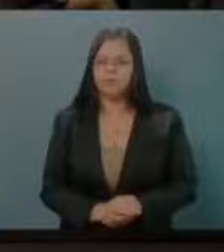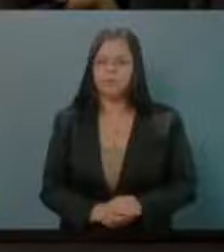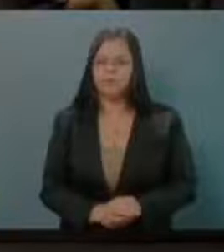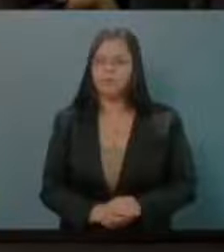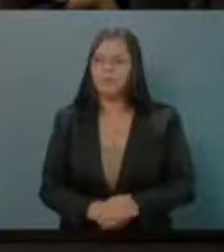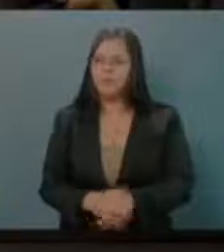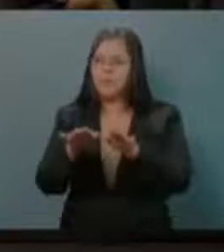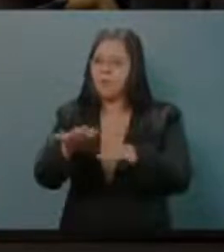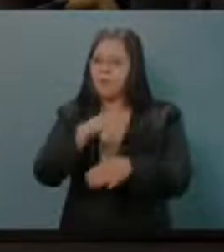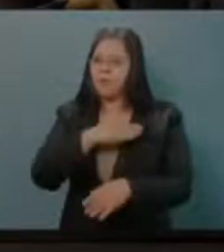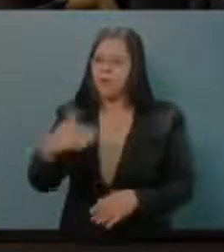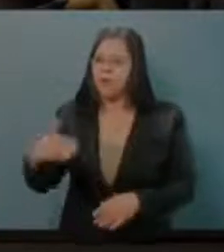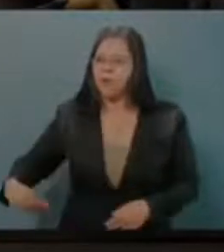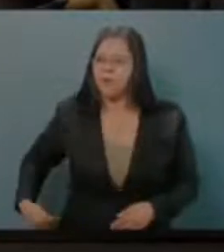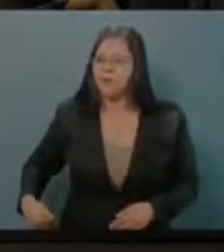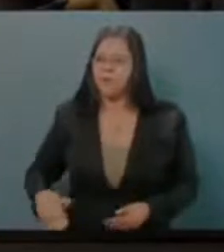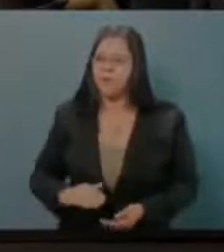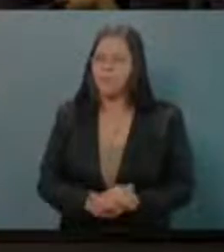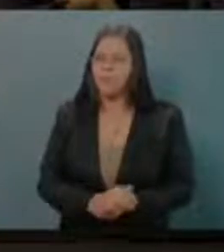Gracias, señor presidente.